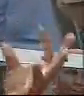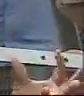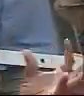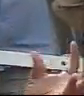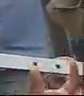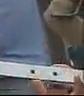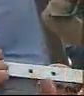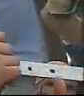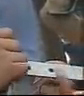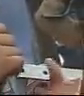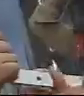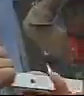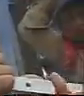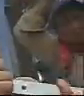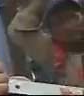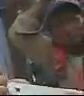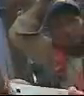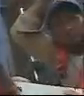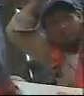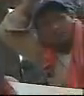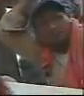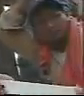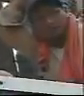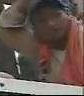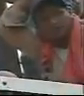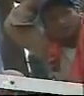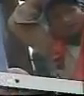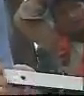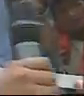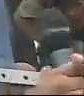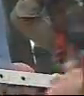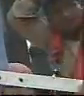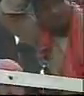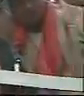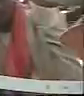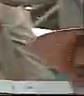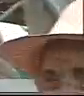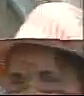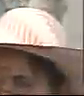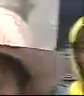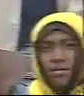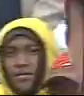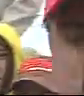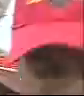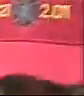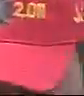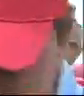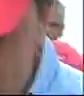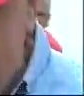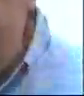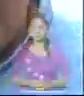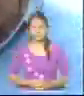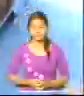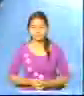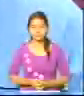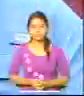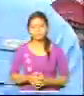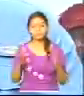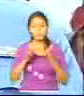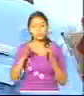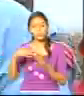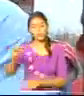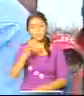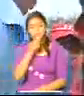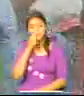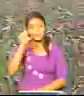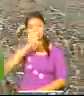ahí giraba juro tu mapa, Kawasaki en pillaje y allá. Bueno, compañero, para dar el paso a la compatriota periodista, aquí le